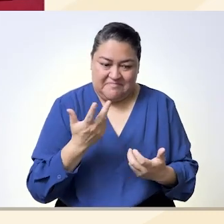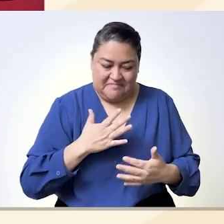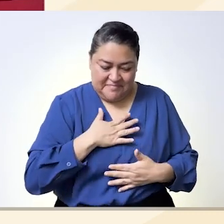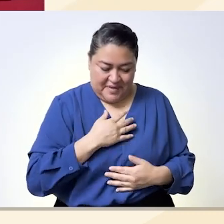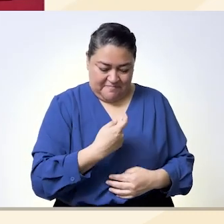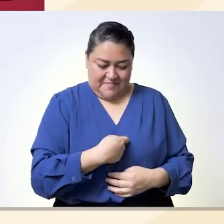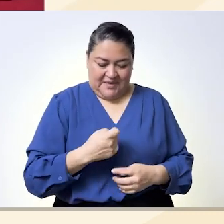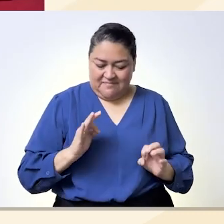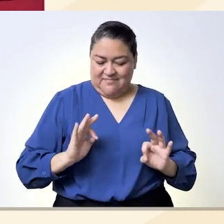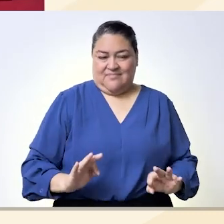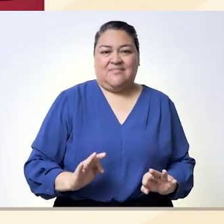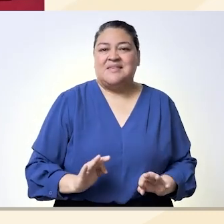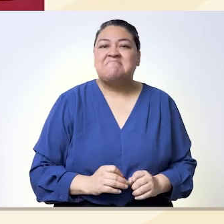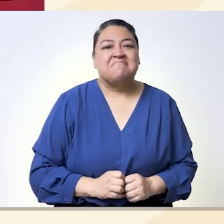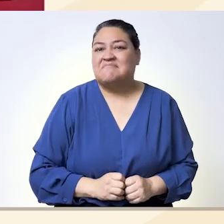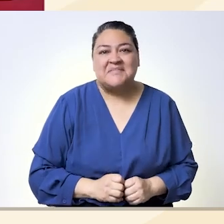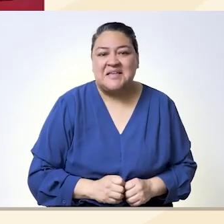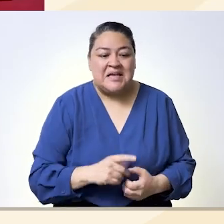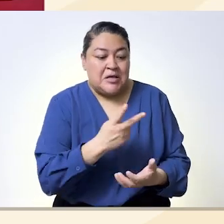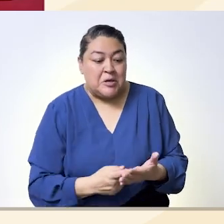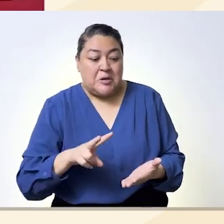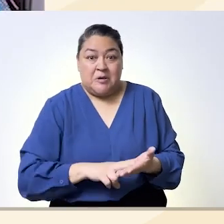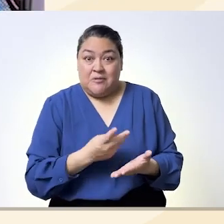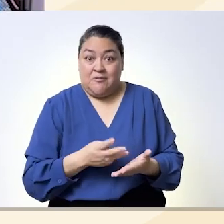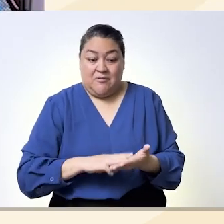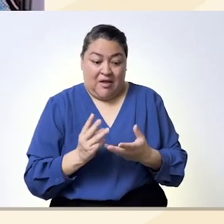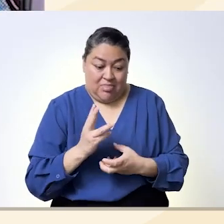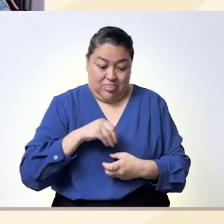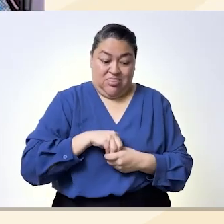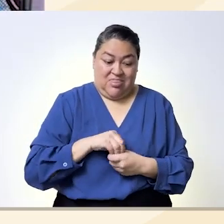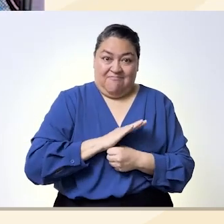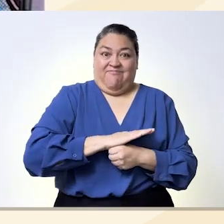vivirla o expresarla de forma digna o en un espacio